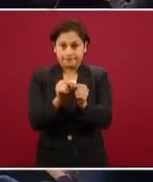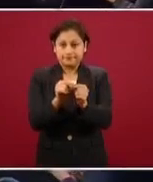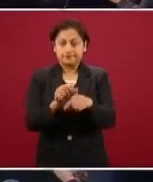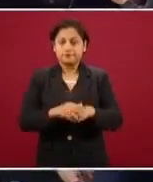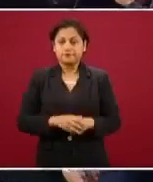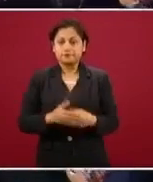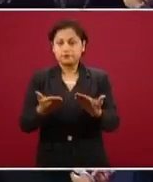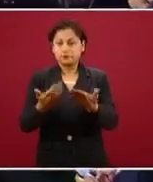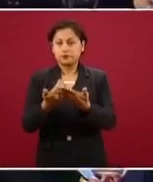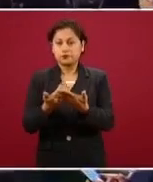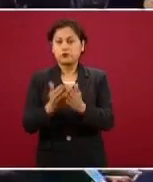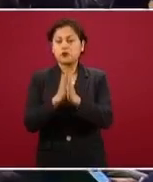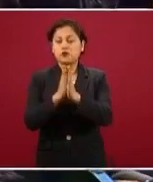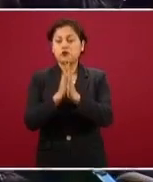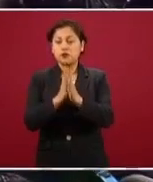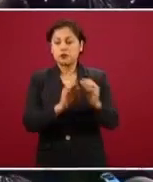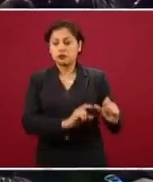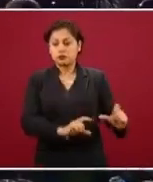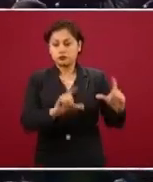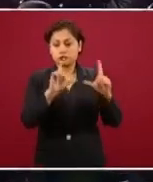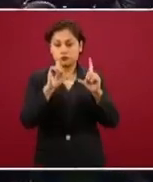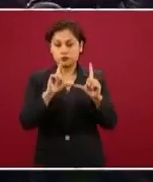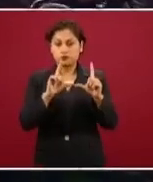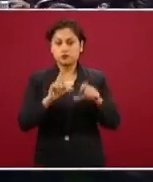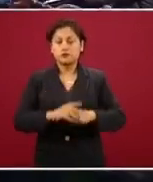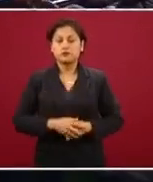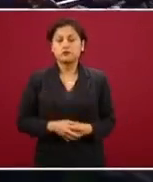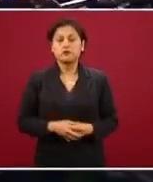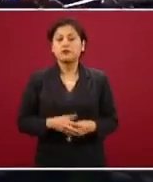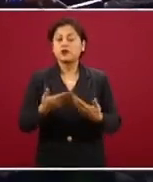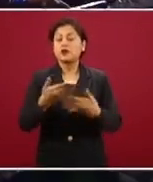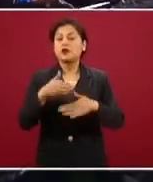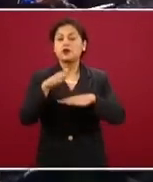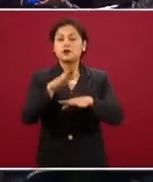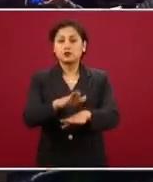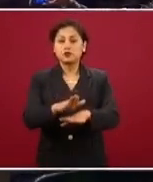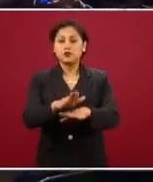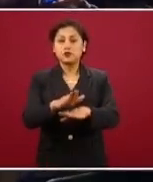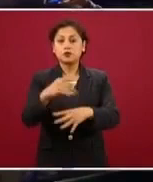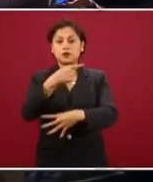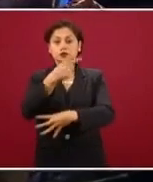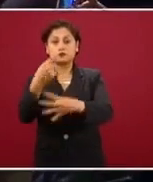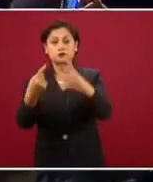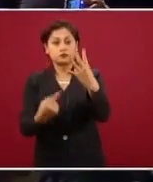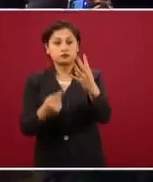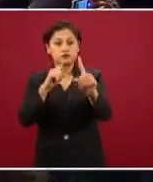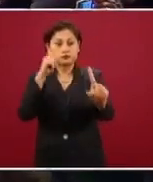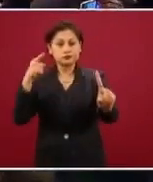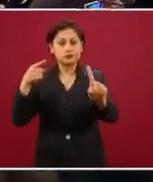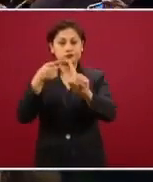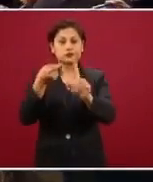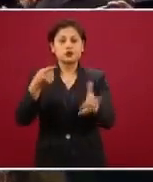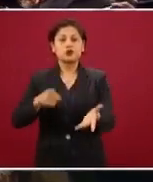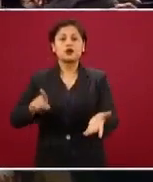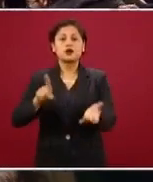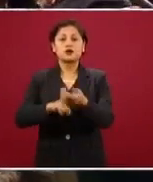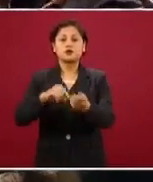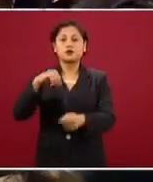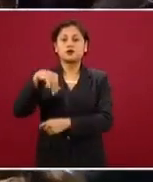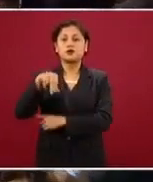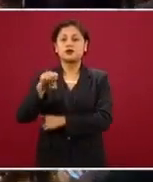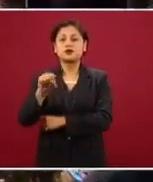me pasan la primera, por favor, sobre varios aspectos que tienen que ver con estas cuatro encomiendas que tiene el Instituto de Salud para el